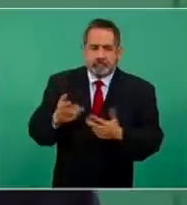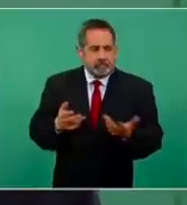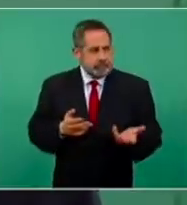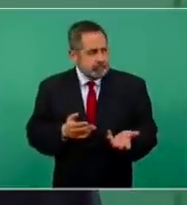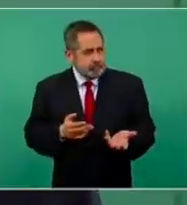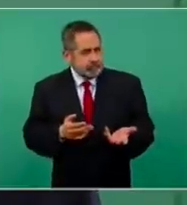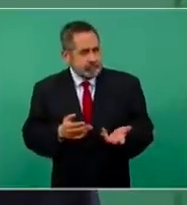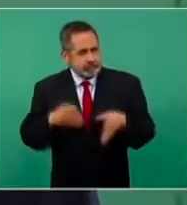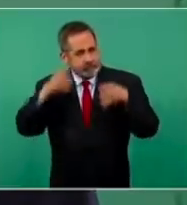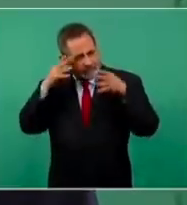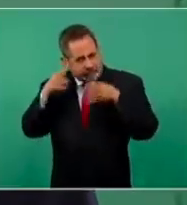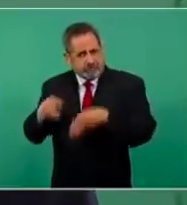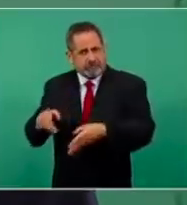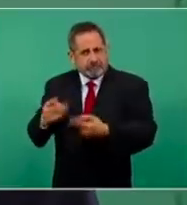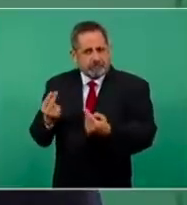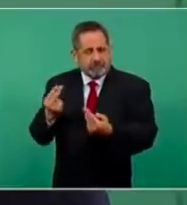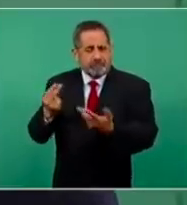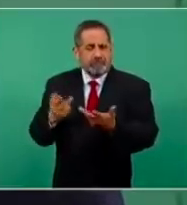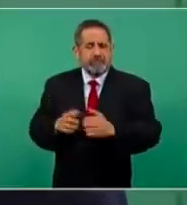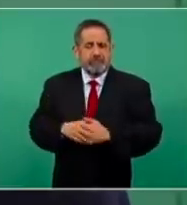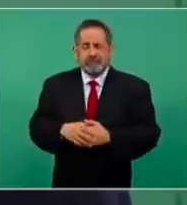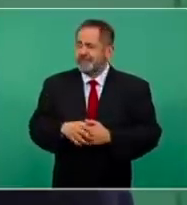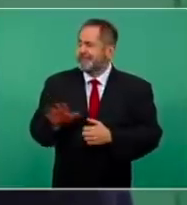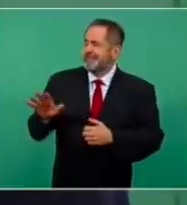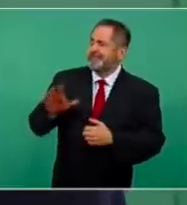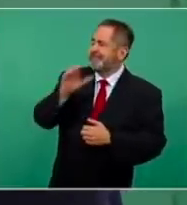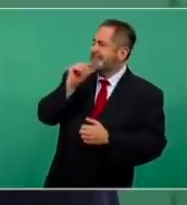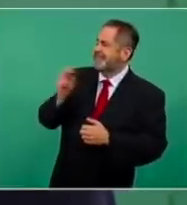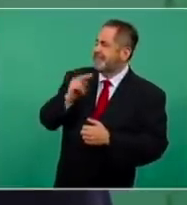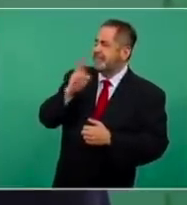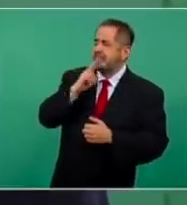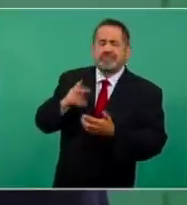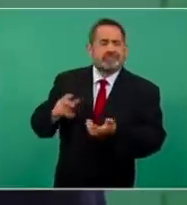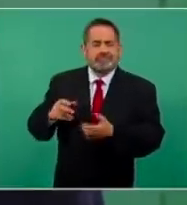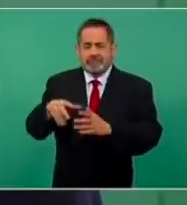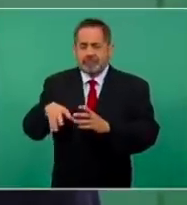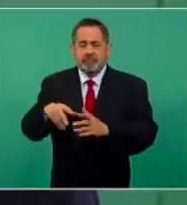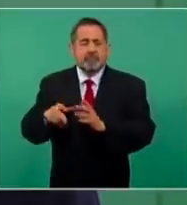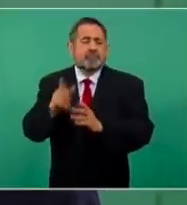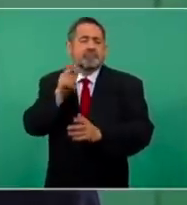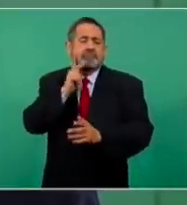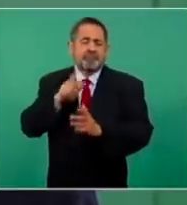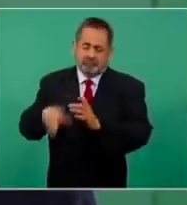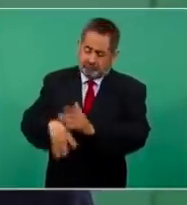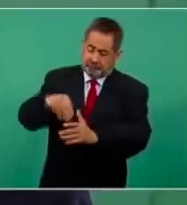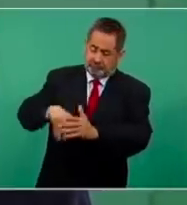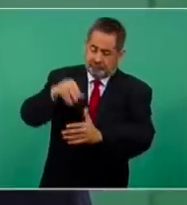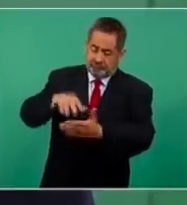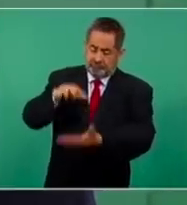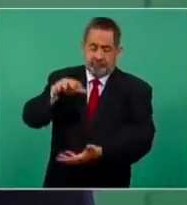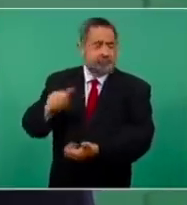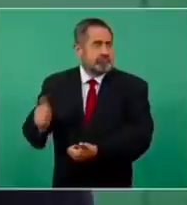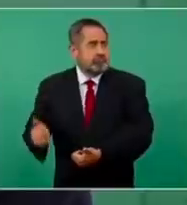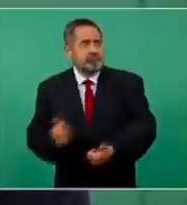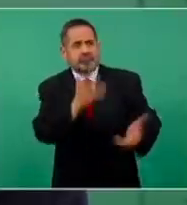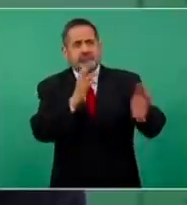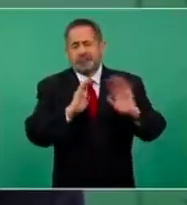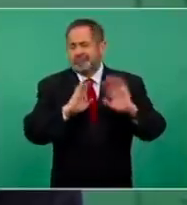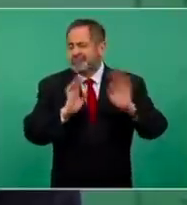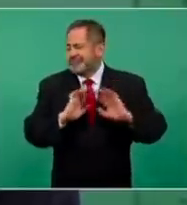dedicarse a la refinación, que era mejor vender el petróleo crudo y